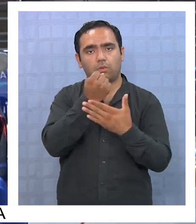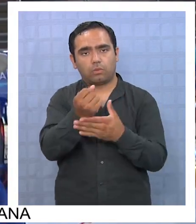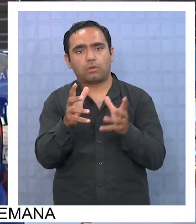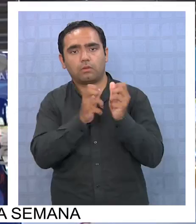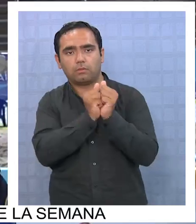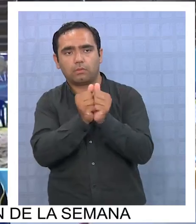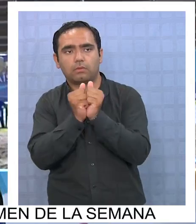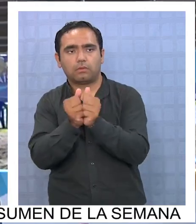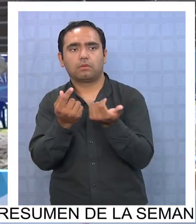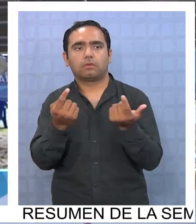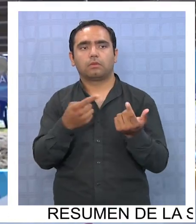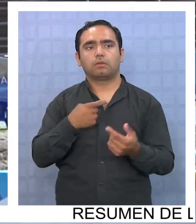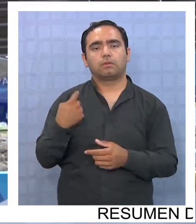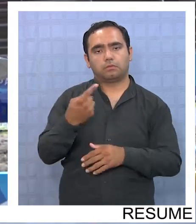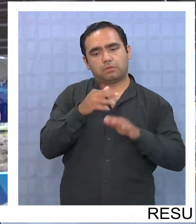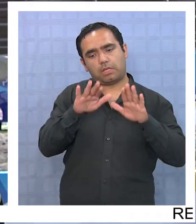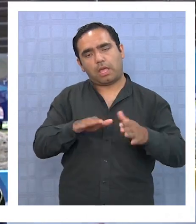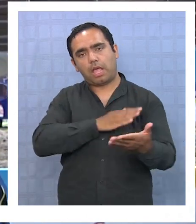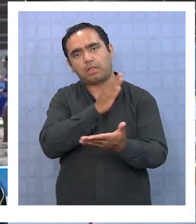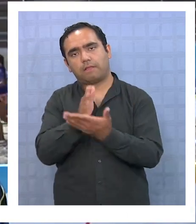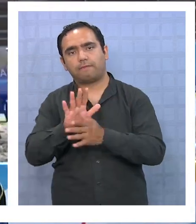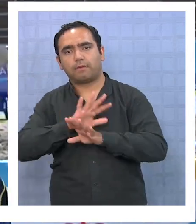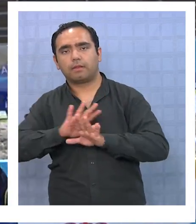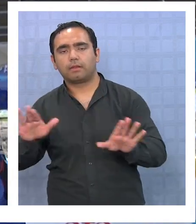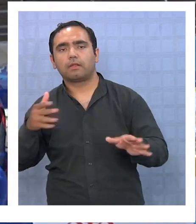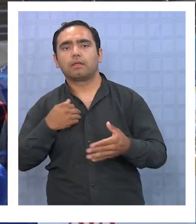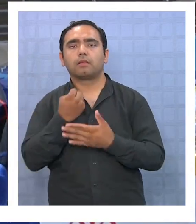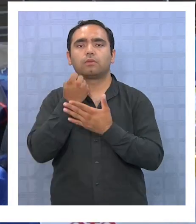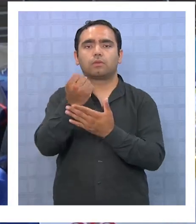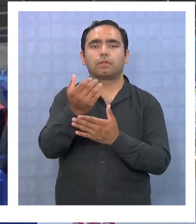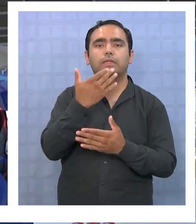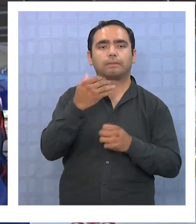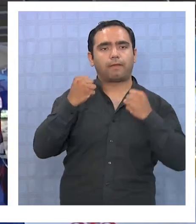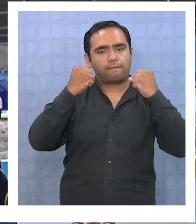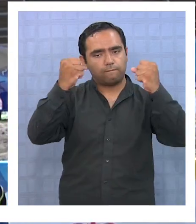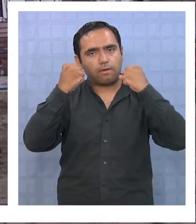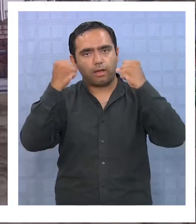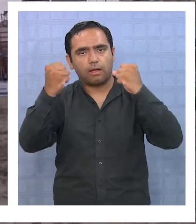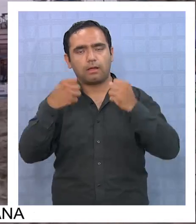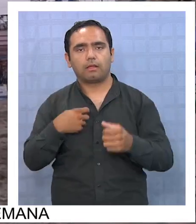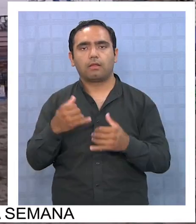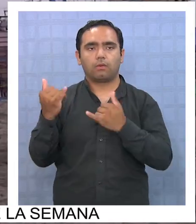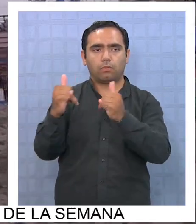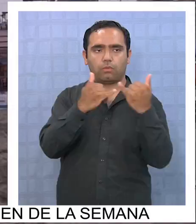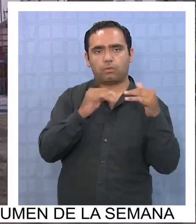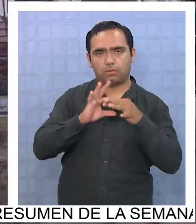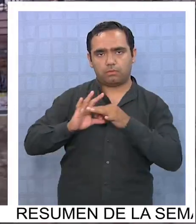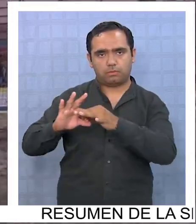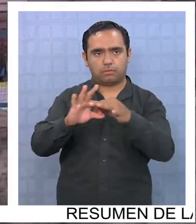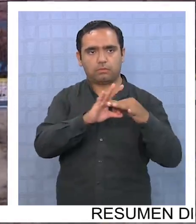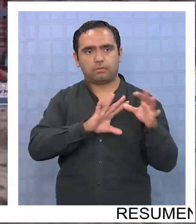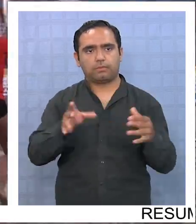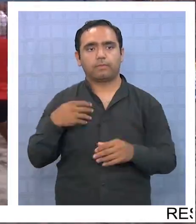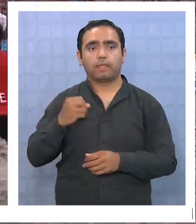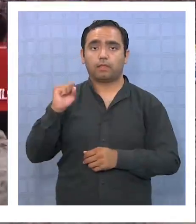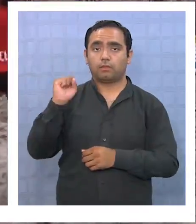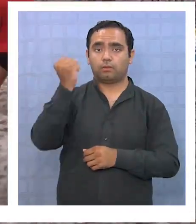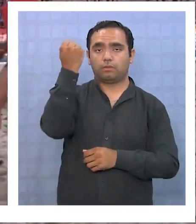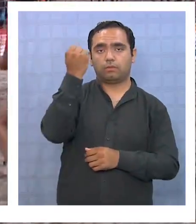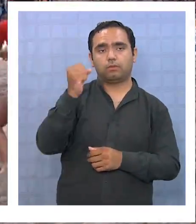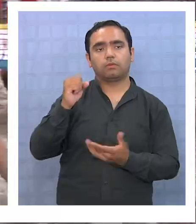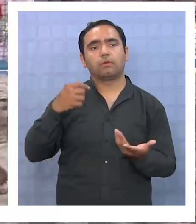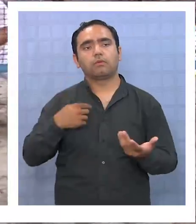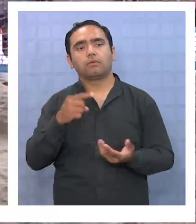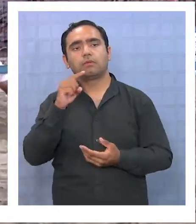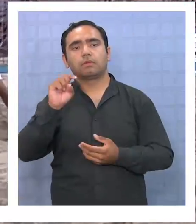nos quedamos hasta el final para poder también ayudarlos en las barras, en todo lo que son los juegos en conjunto. Un triunfo en los terceros Juegos Bolivarianos de